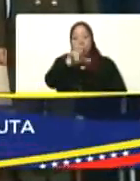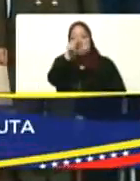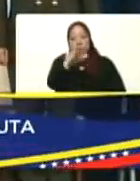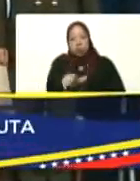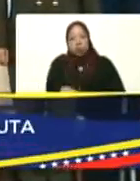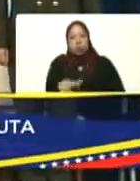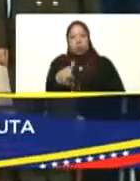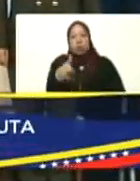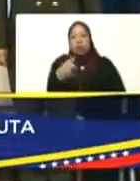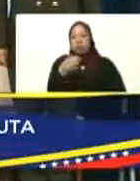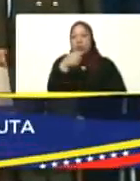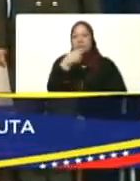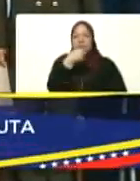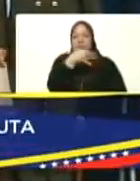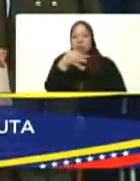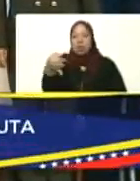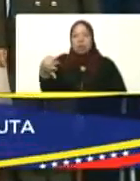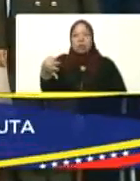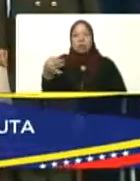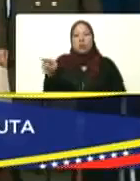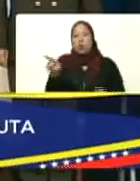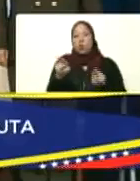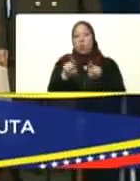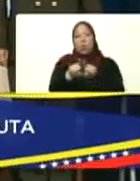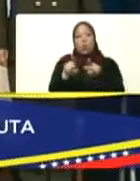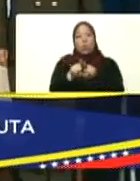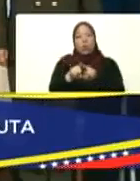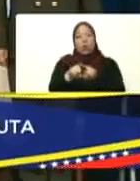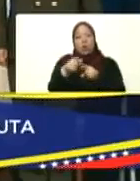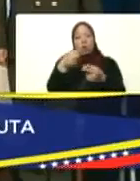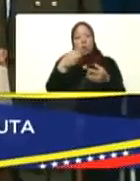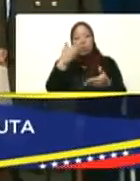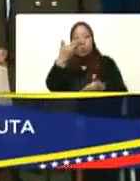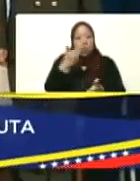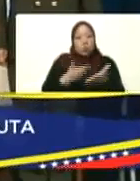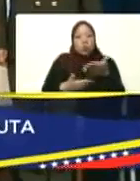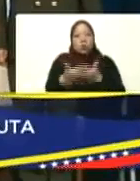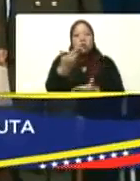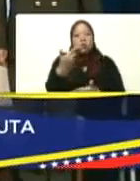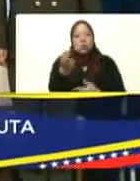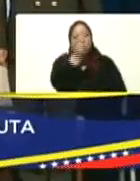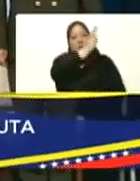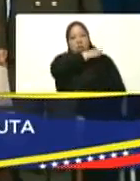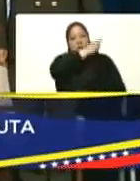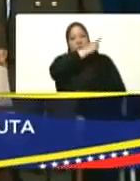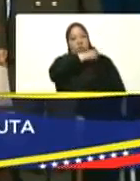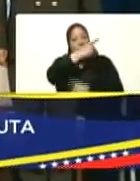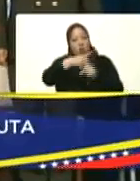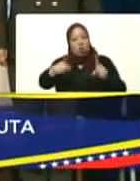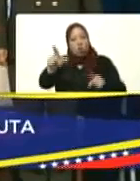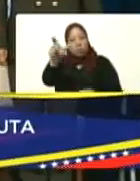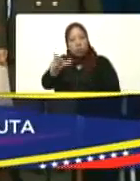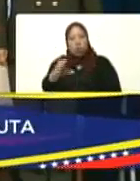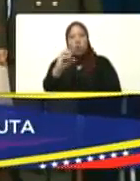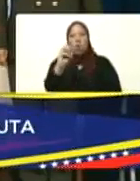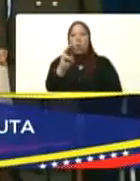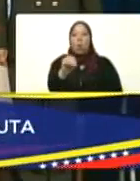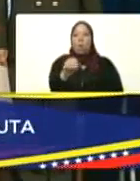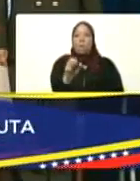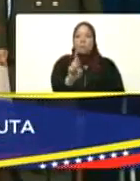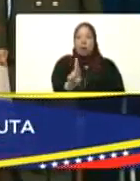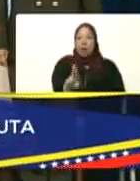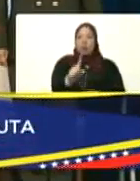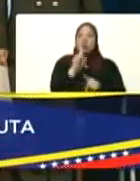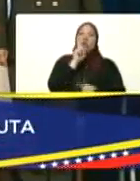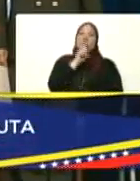Dubulay. Igual extraordinario discurso del teniente Omar Andrés, que habló a